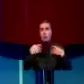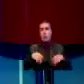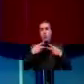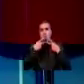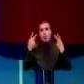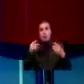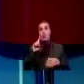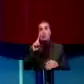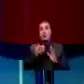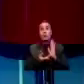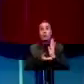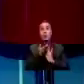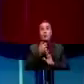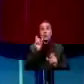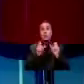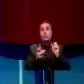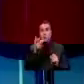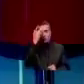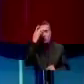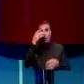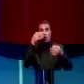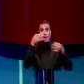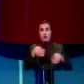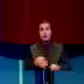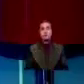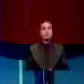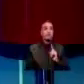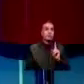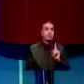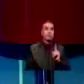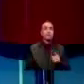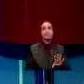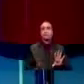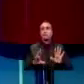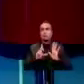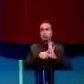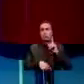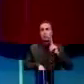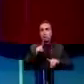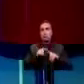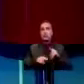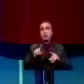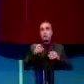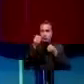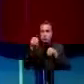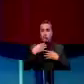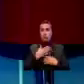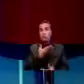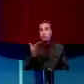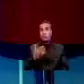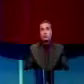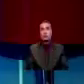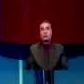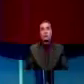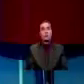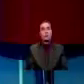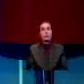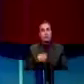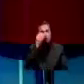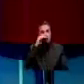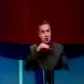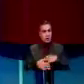reportado un aumento de casos confirmados. Esto nos lo va a ampliar Juan Pablo Ruiz en el siguiente informe. Adelante, Juan